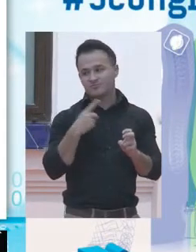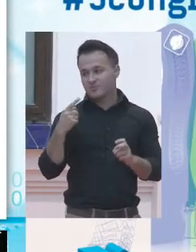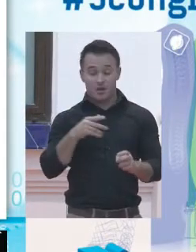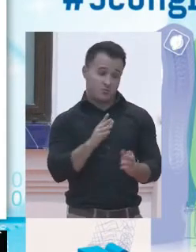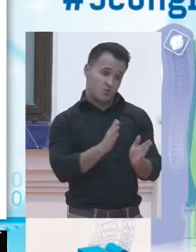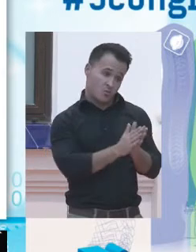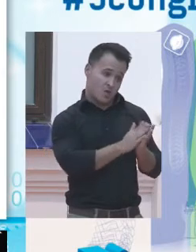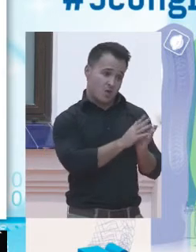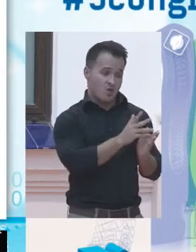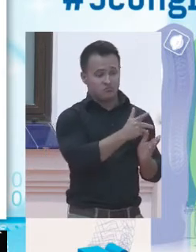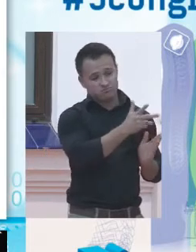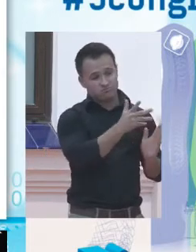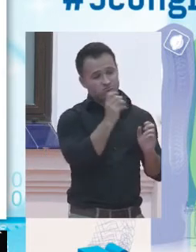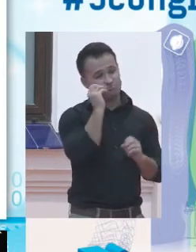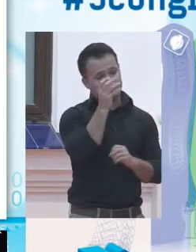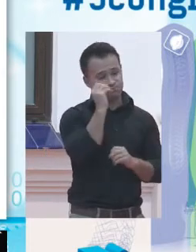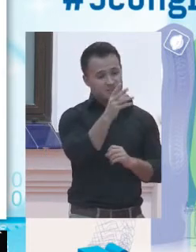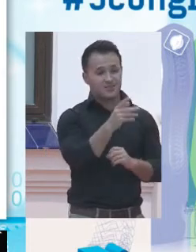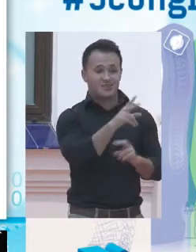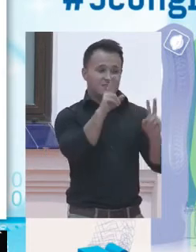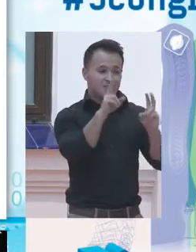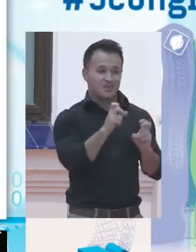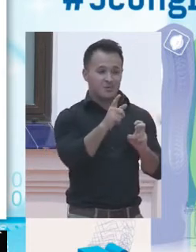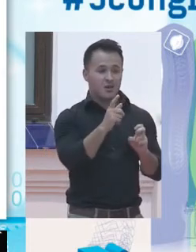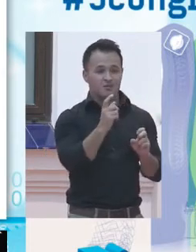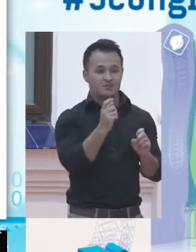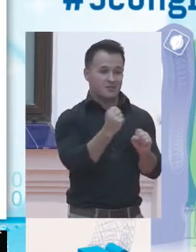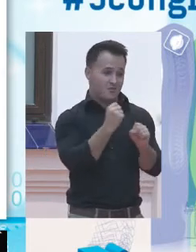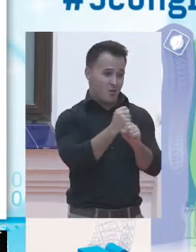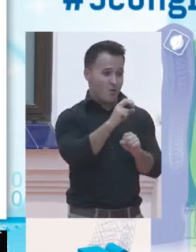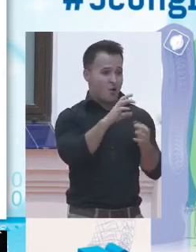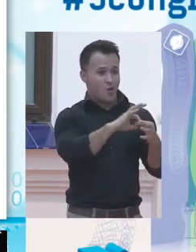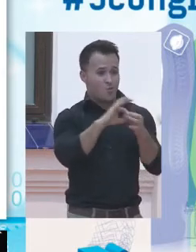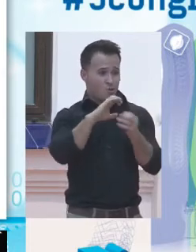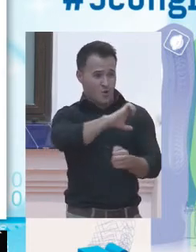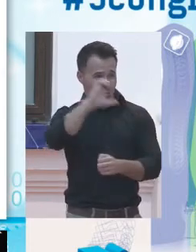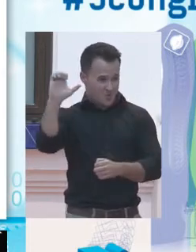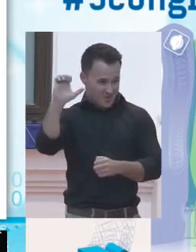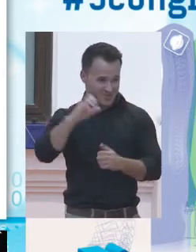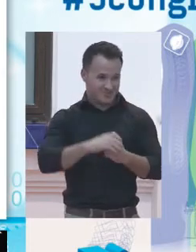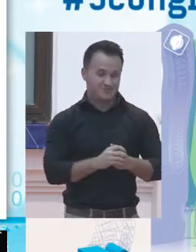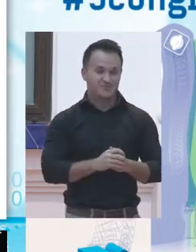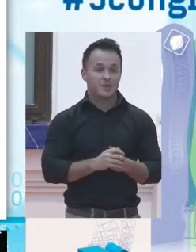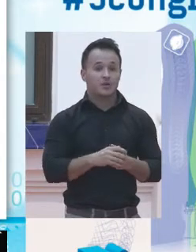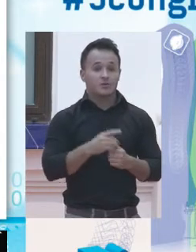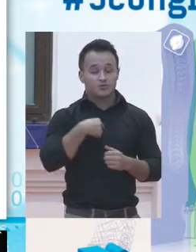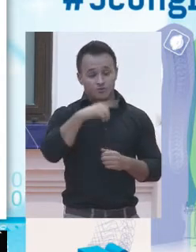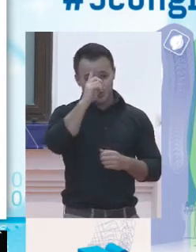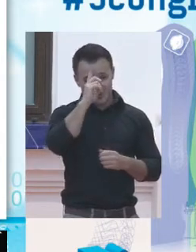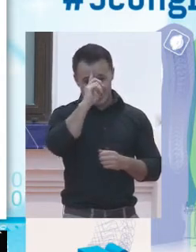¿Y qué problemas tiene la Unión Europea con la nube y cómo lo resuelve? Ya está. Como no sé, de hecho sigo sin saber el